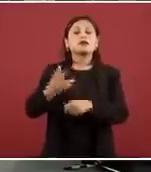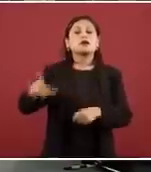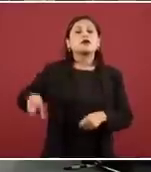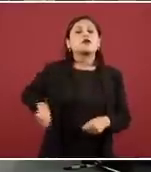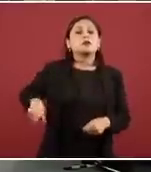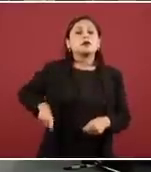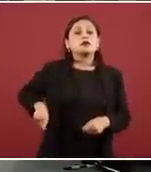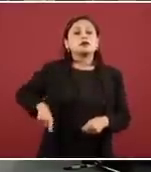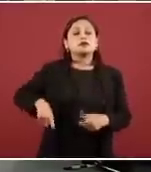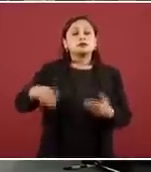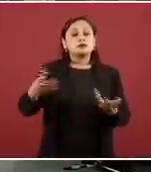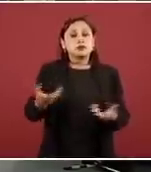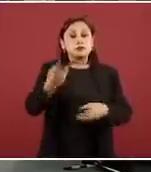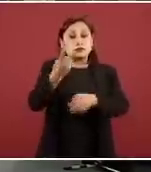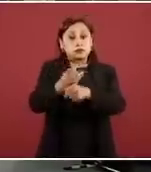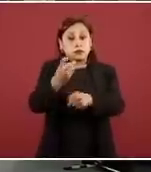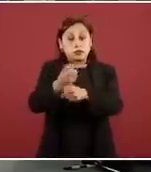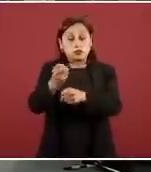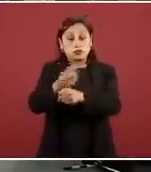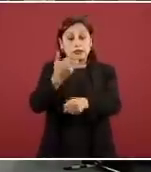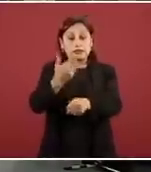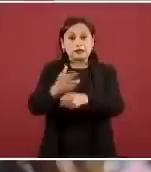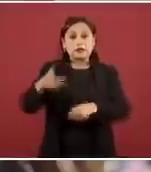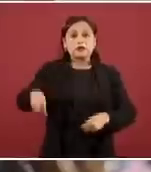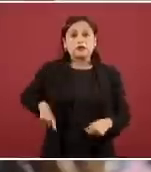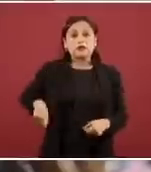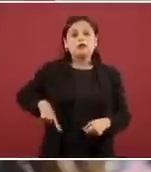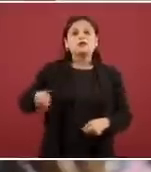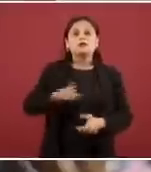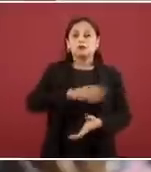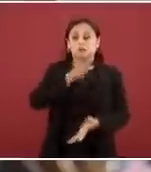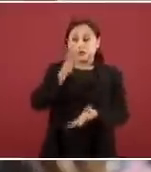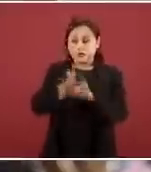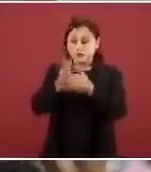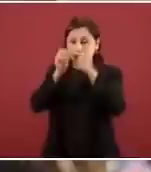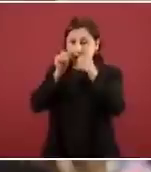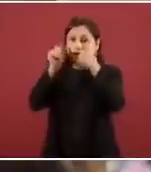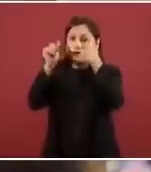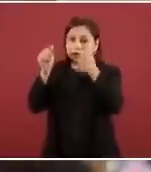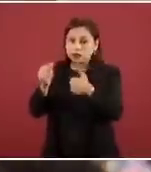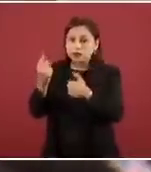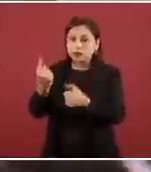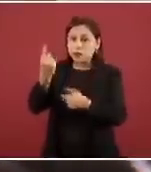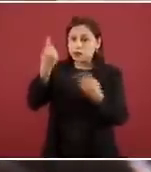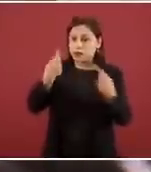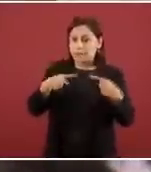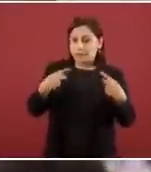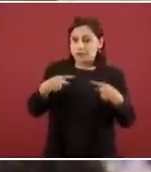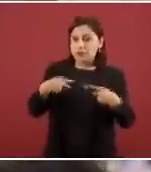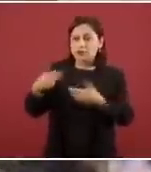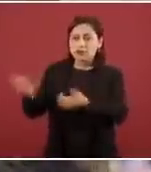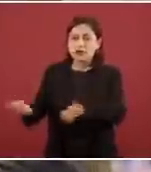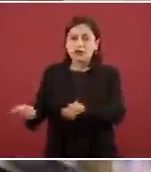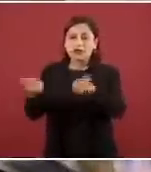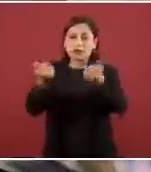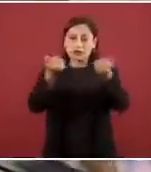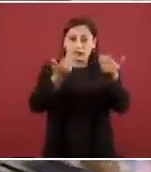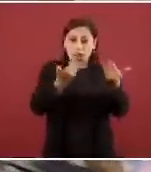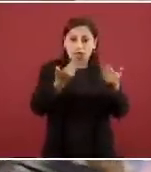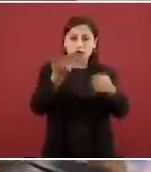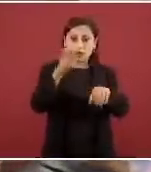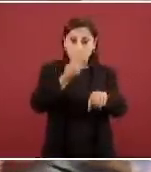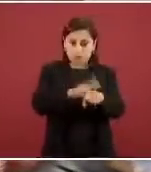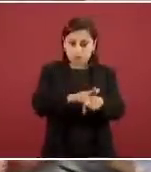Finalmente, el subsecretario de Gobernación atendió el caso de uno de los heridos, intervino y se logró el traslado de él